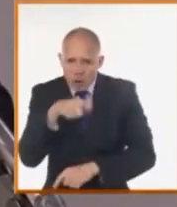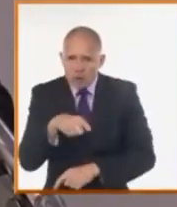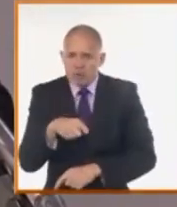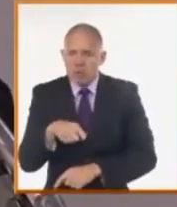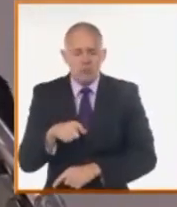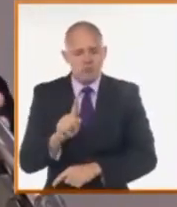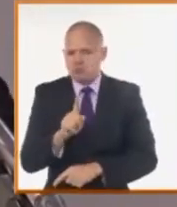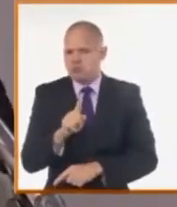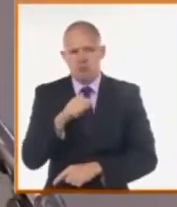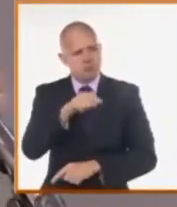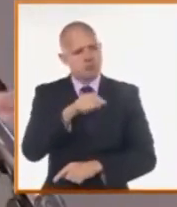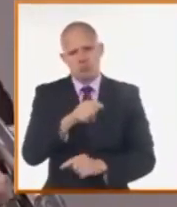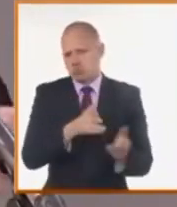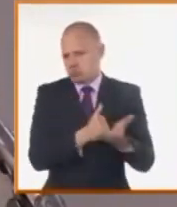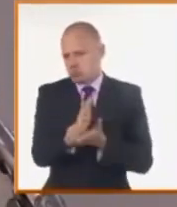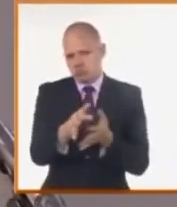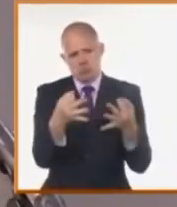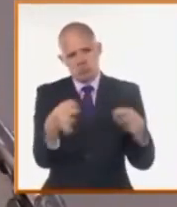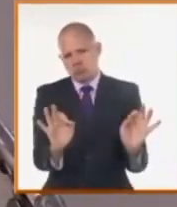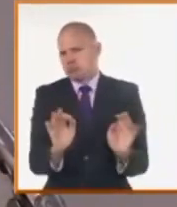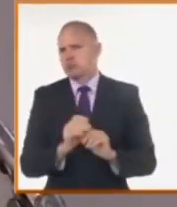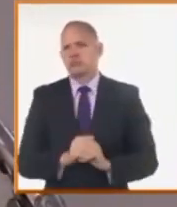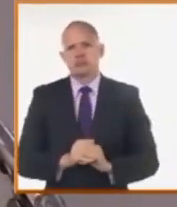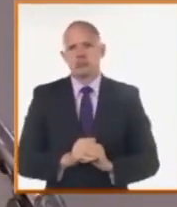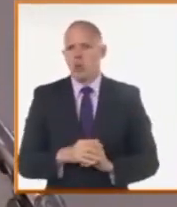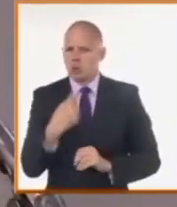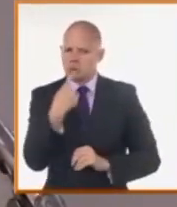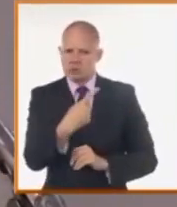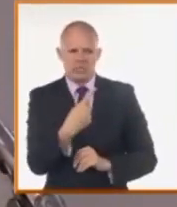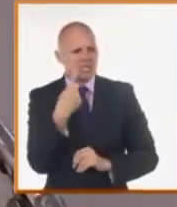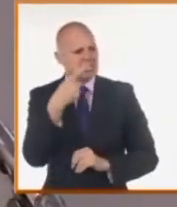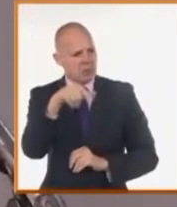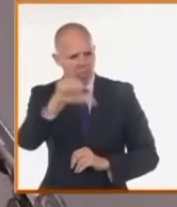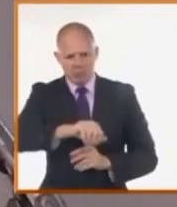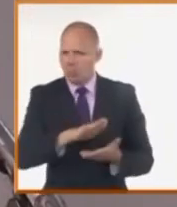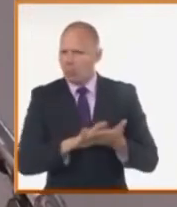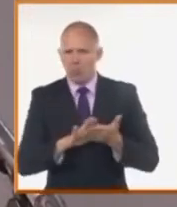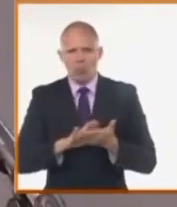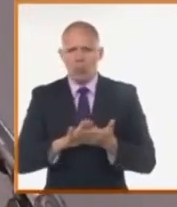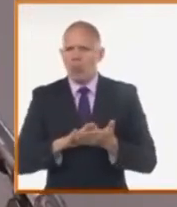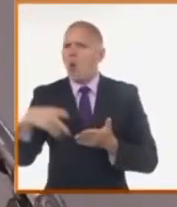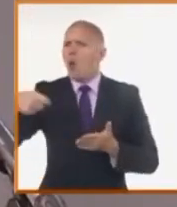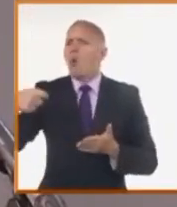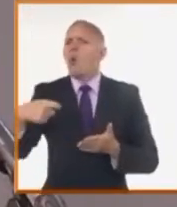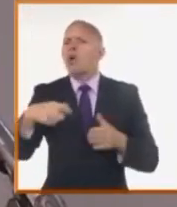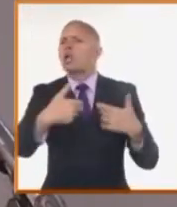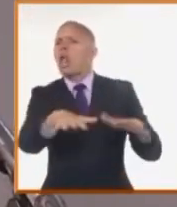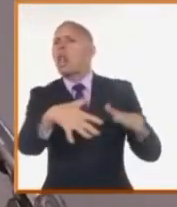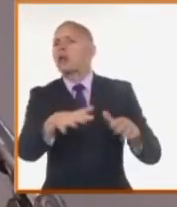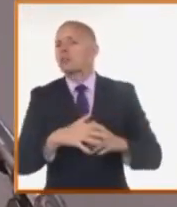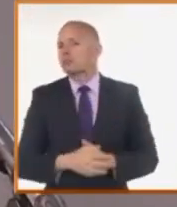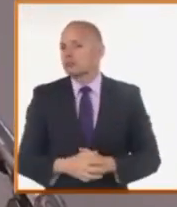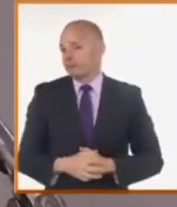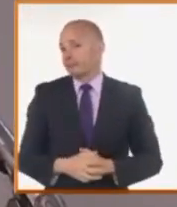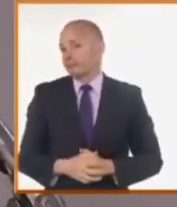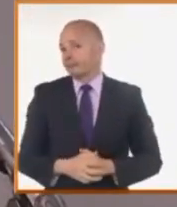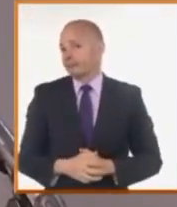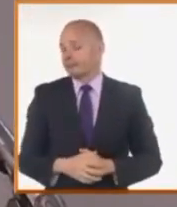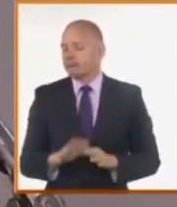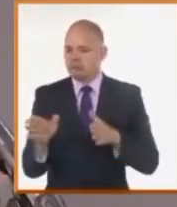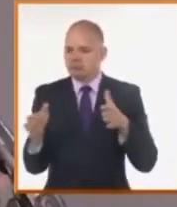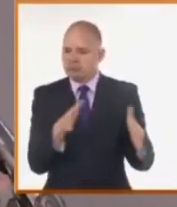eran correctos a personas de una determinada manera y el juez ha admitido la la